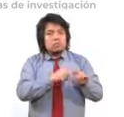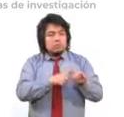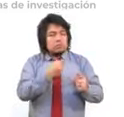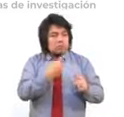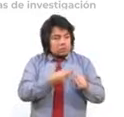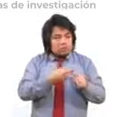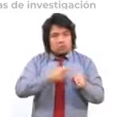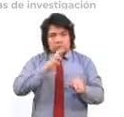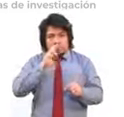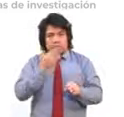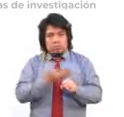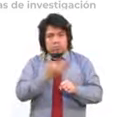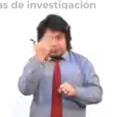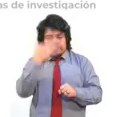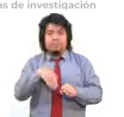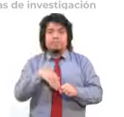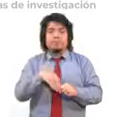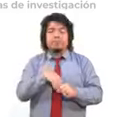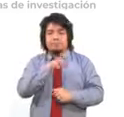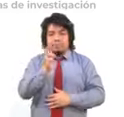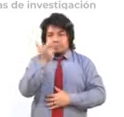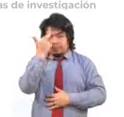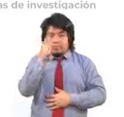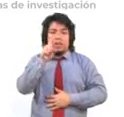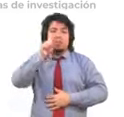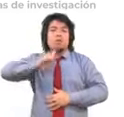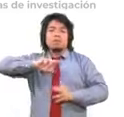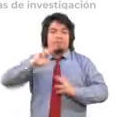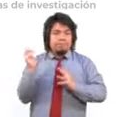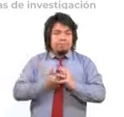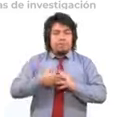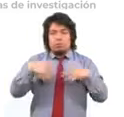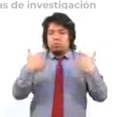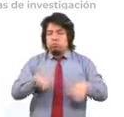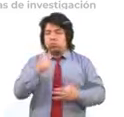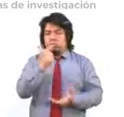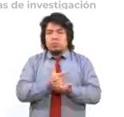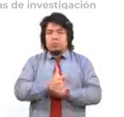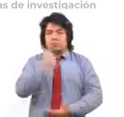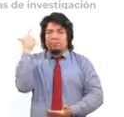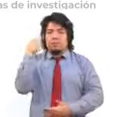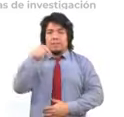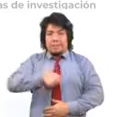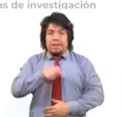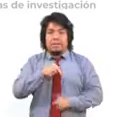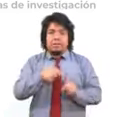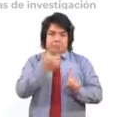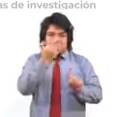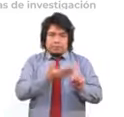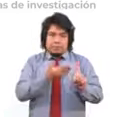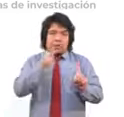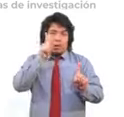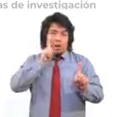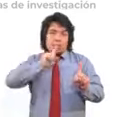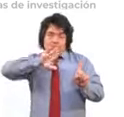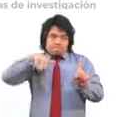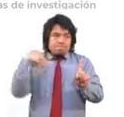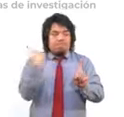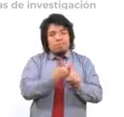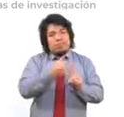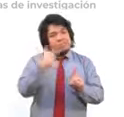responsables. El feminicidio es el delito más grave, más atroz que se comete en contra de nosotras las